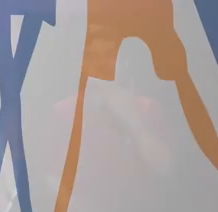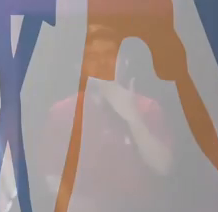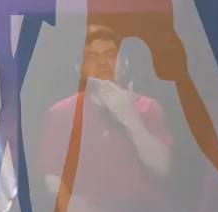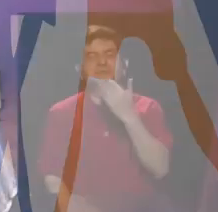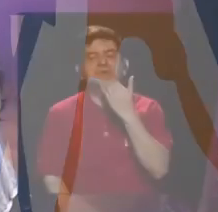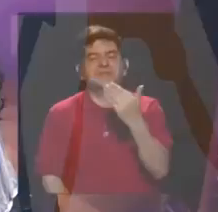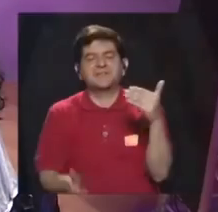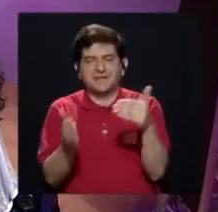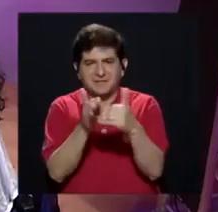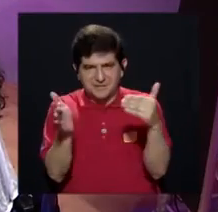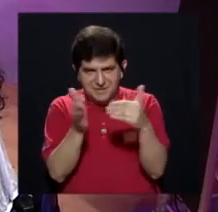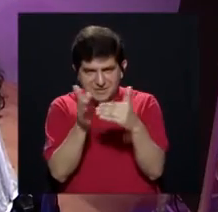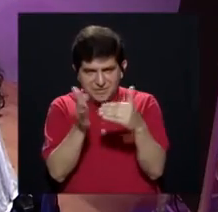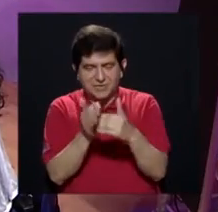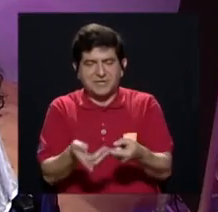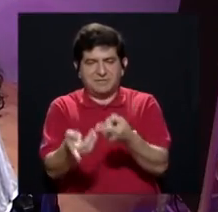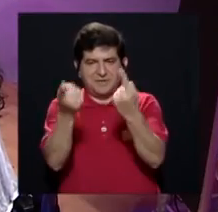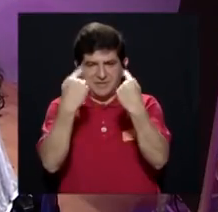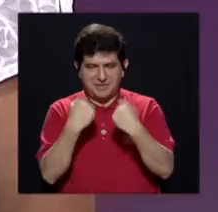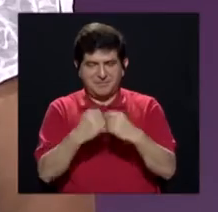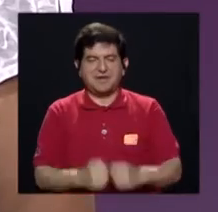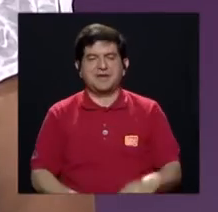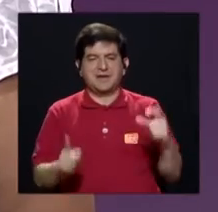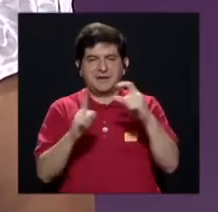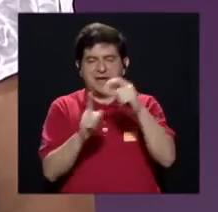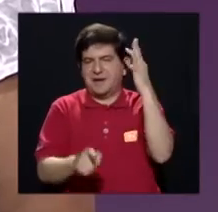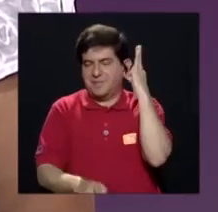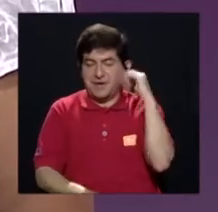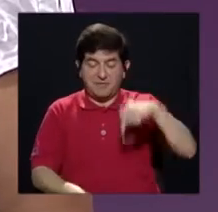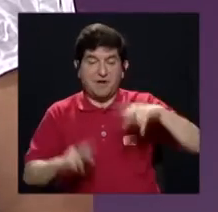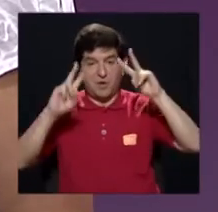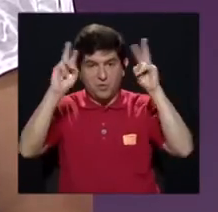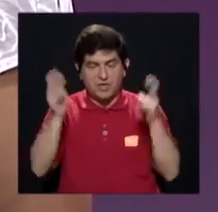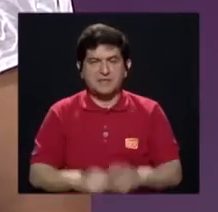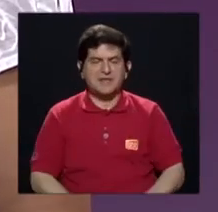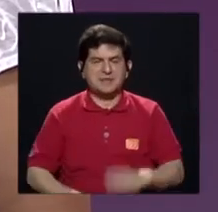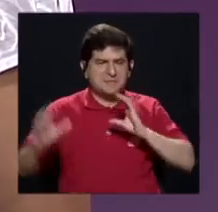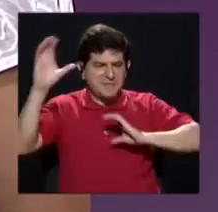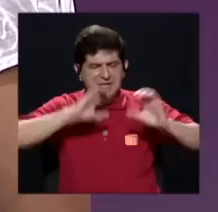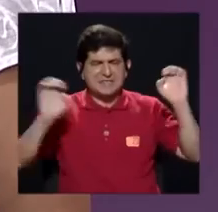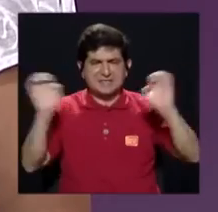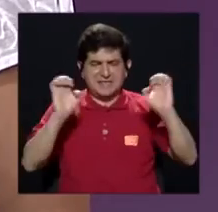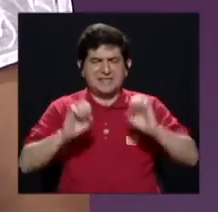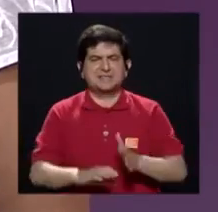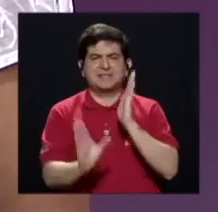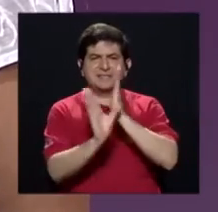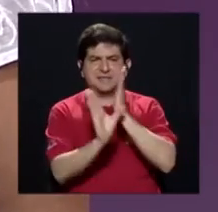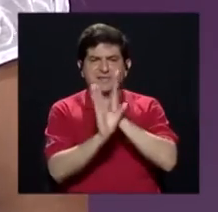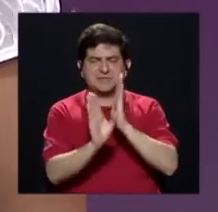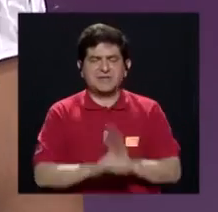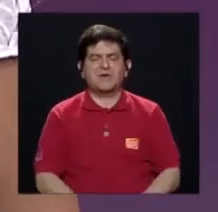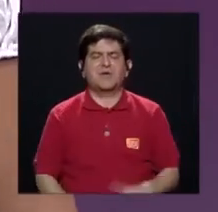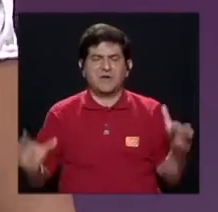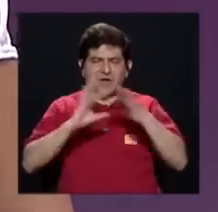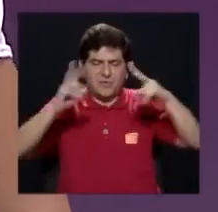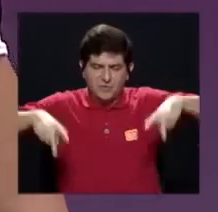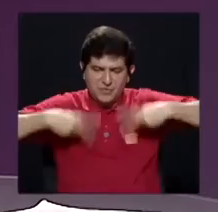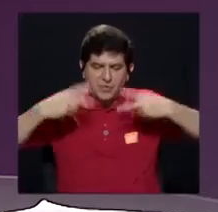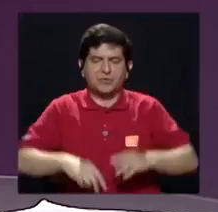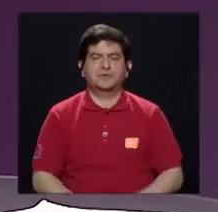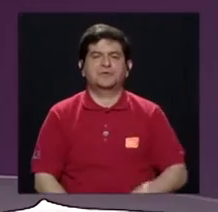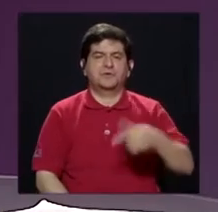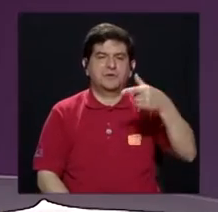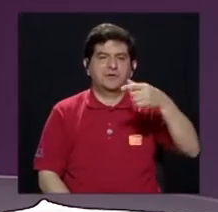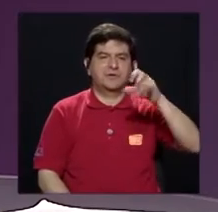Gracias de nuevo por estar aquí en Palabra de Mujer y hoy con el tema Ciencias Energéticas y Psicología Transpersonal. Gigi,